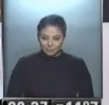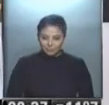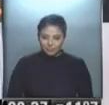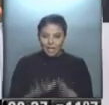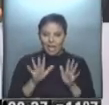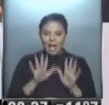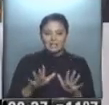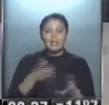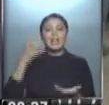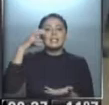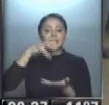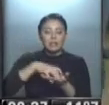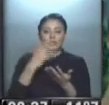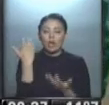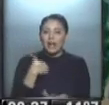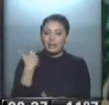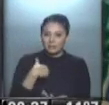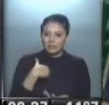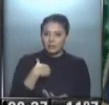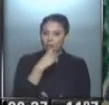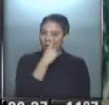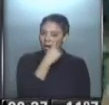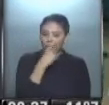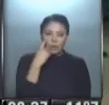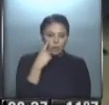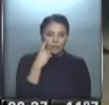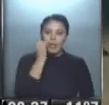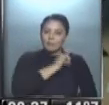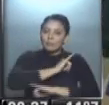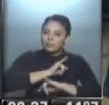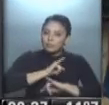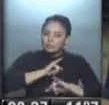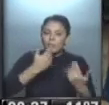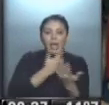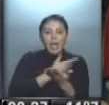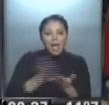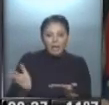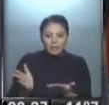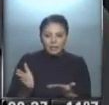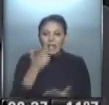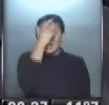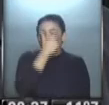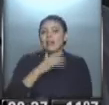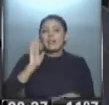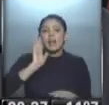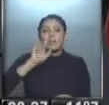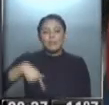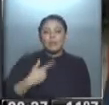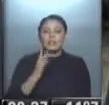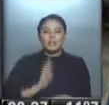Es así, el Centro Argentino de Oftalmología se encuentra realizando la campaña nacional de prevención de la ceguera por